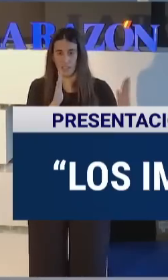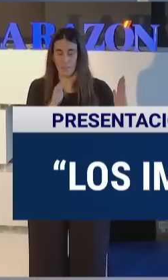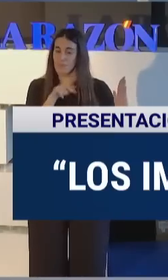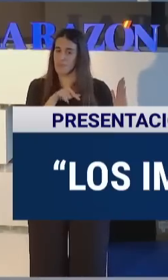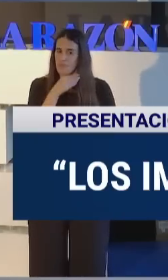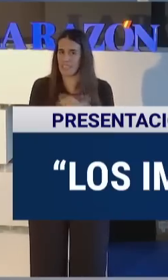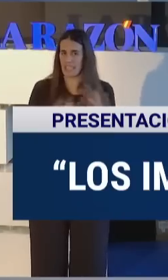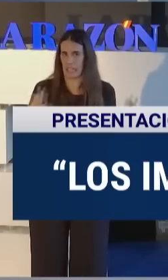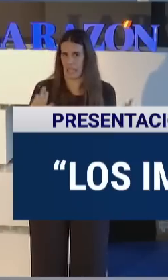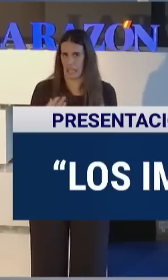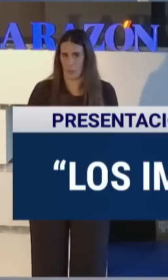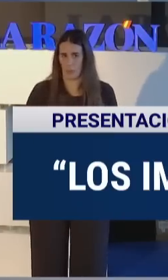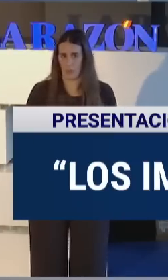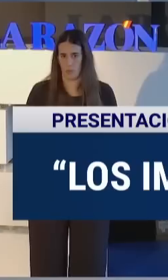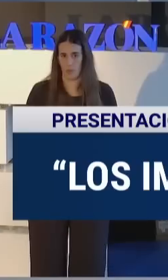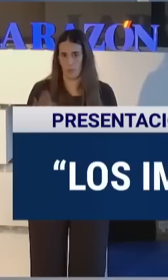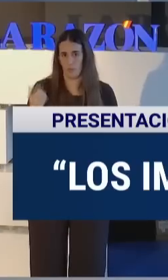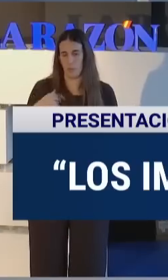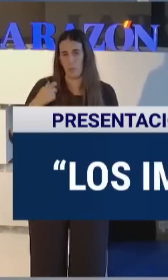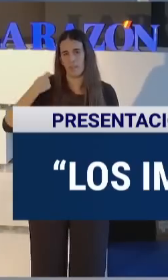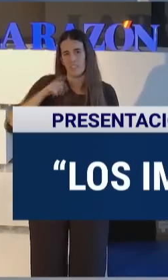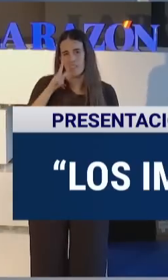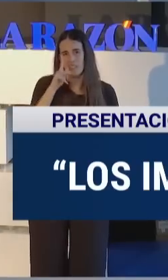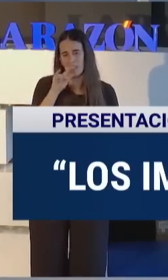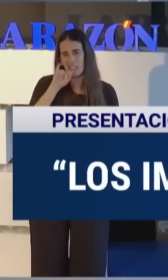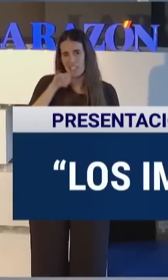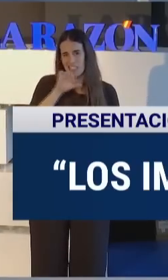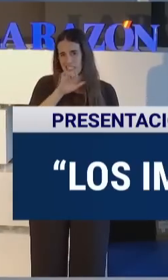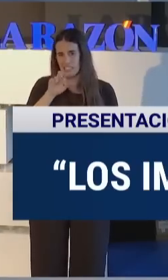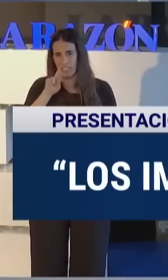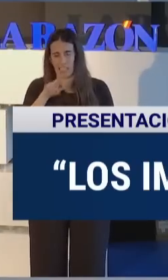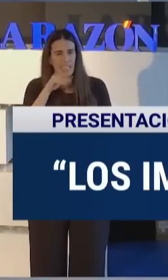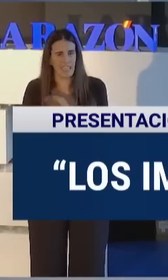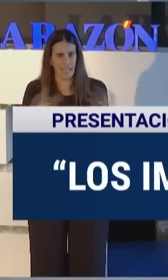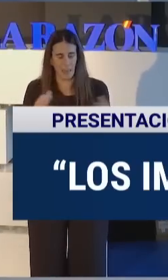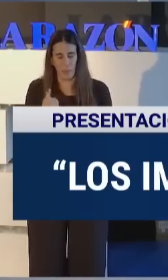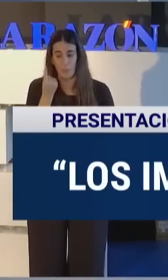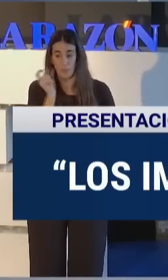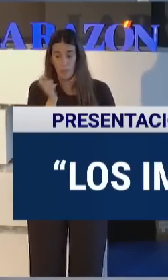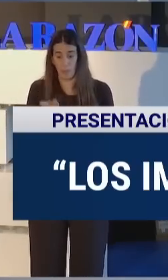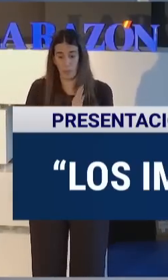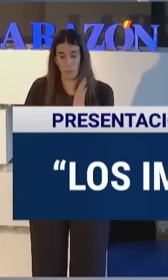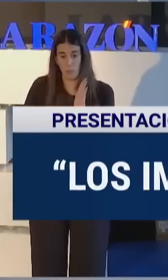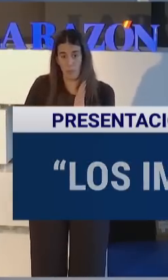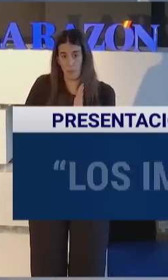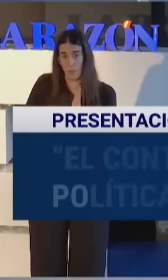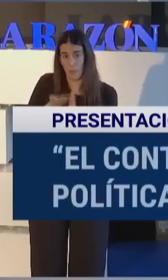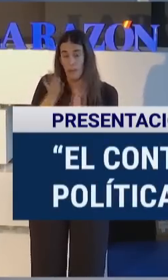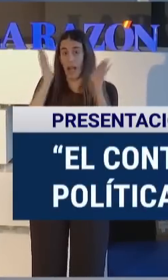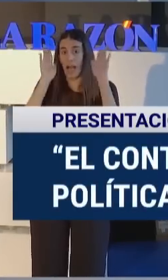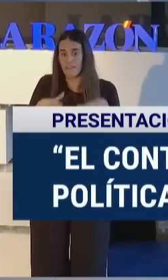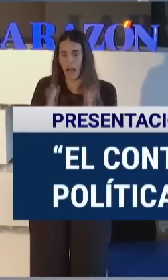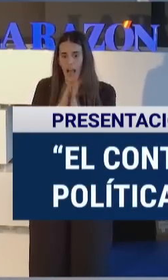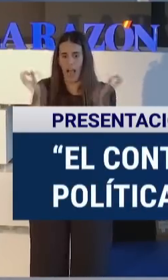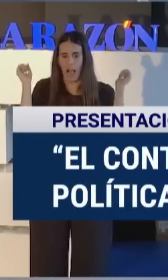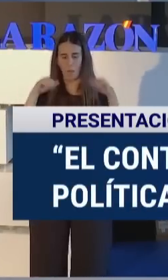entonces, ¿qué es lo que hizo el kirchnerismo? Frente al hecho de que estaban subiendo los precios y que no les cumplían los acuerdos de